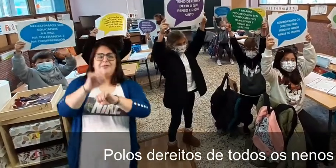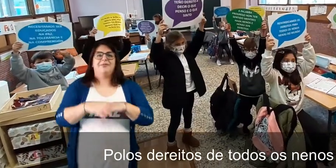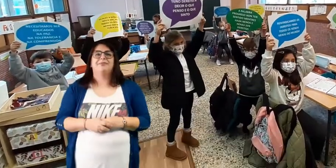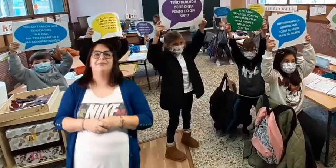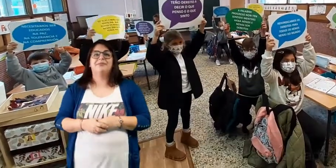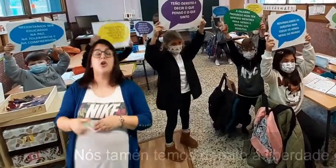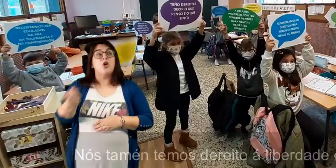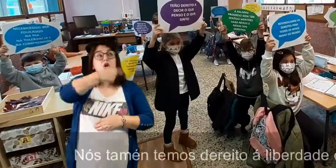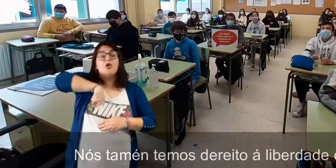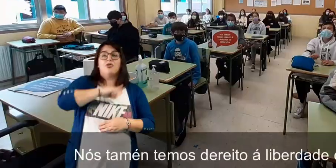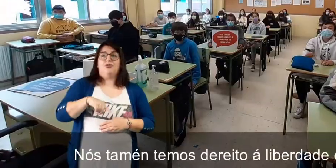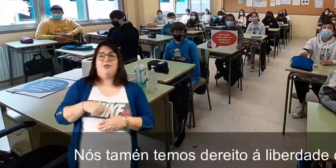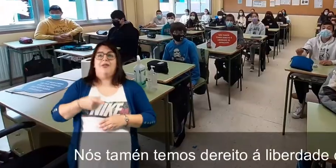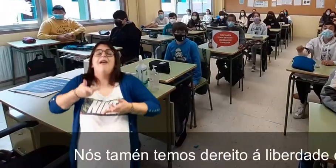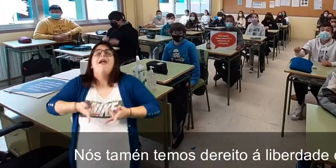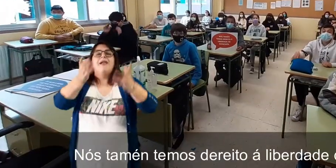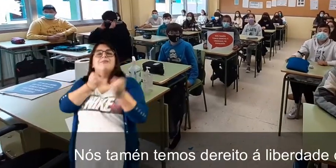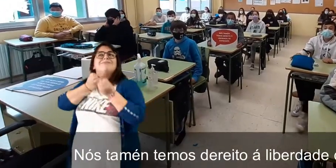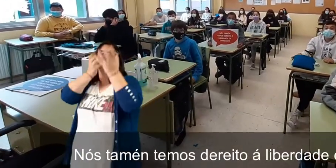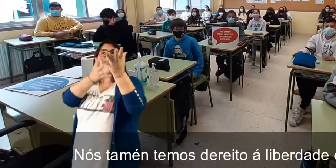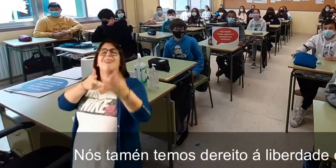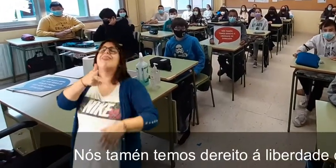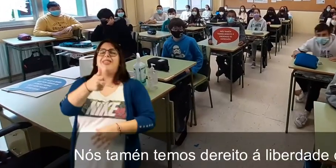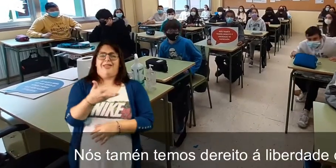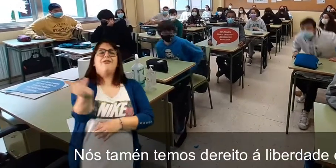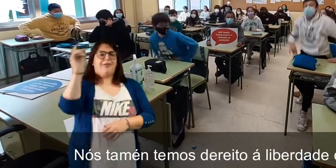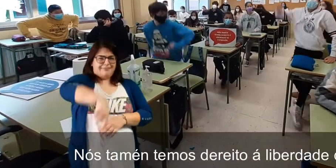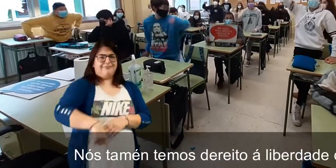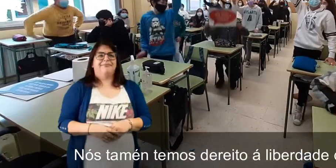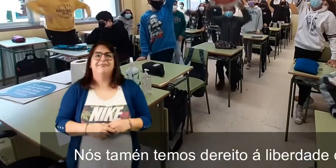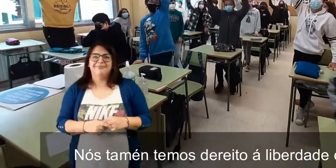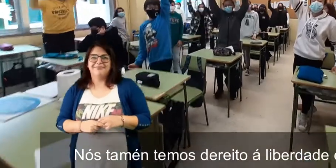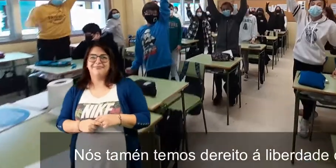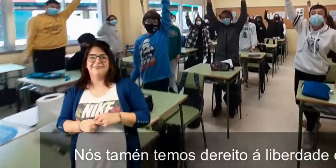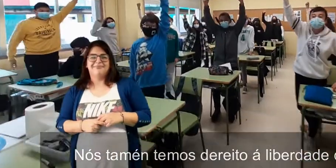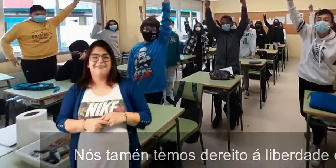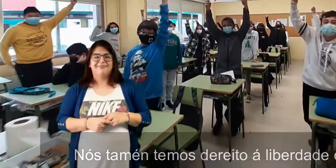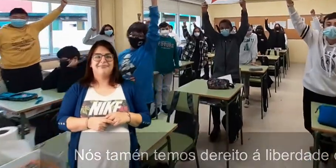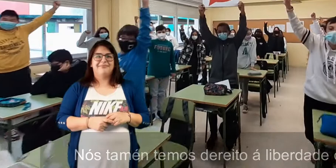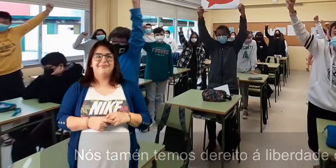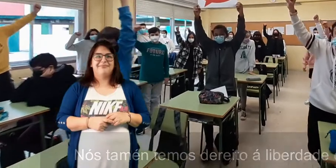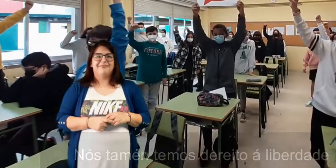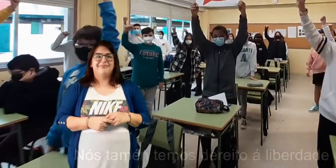de niñas. Nos también tenemos derecho a libertad de